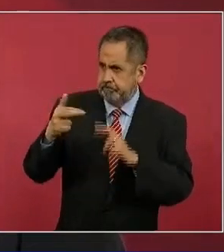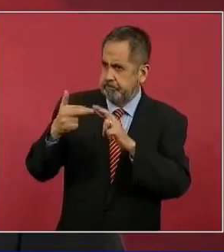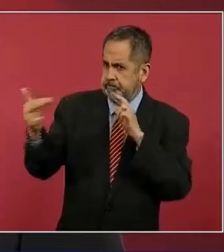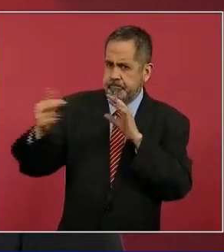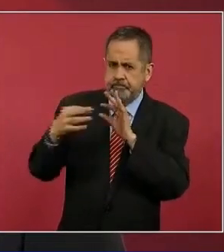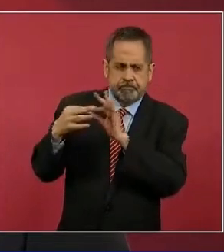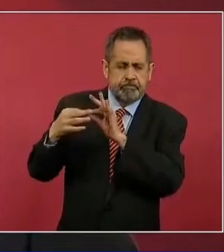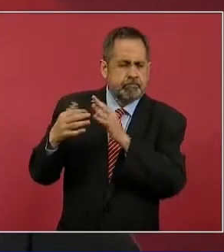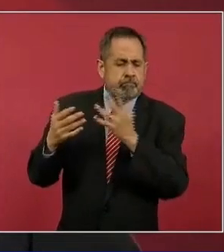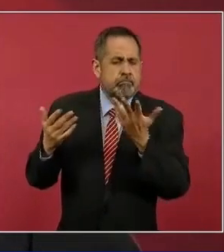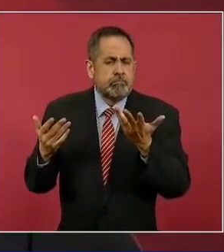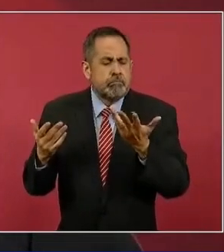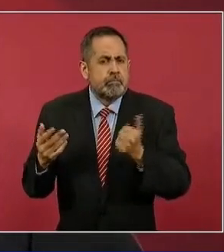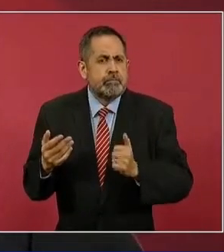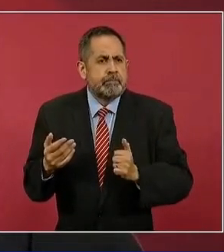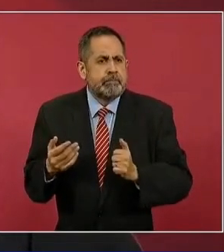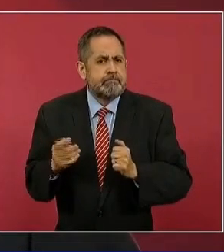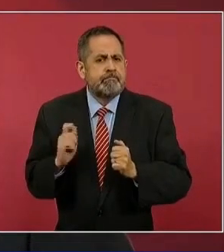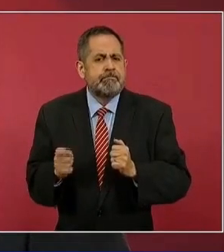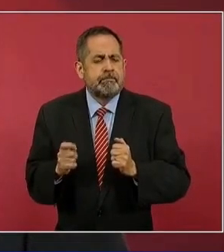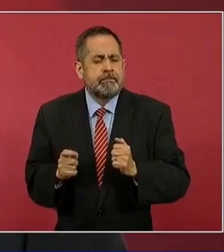estuvo